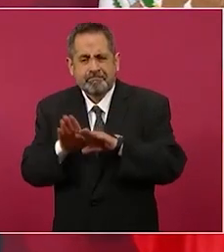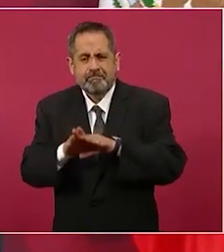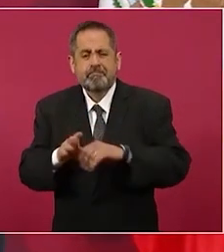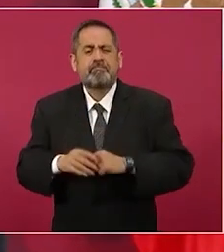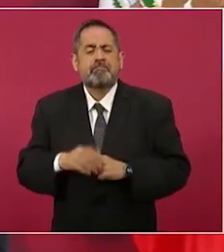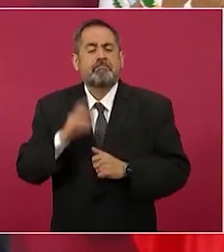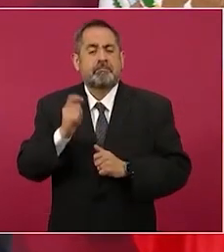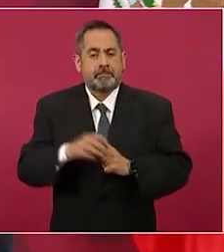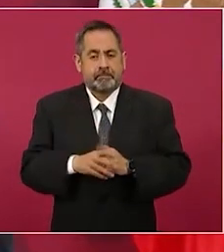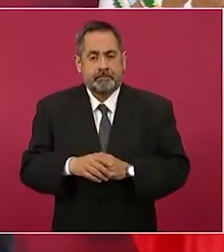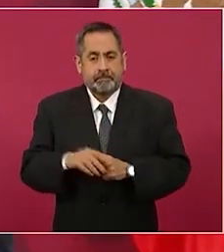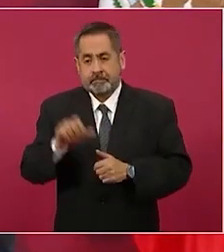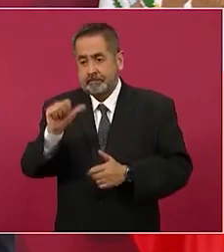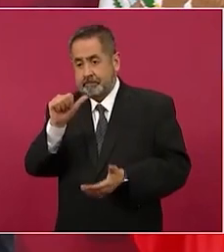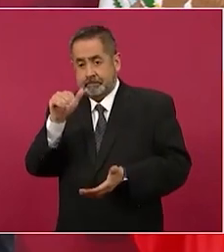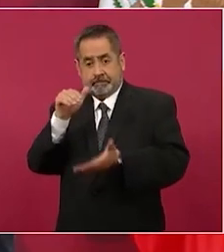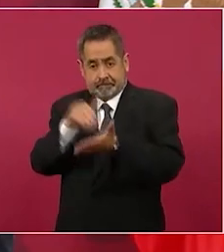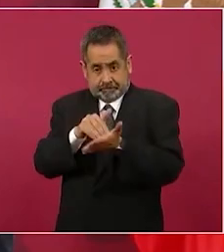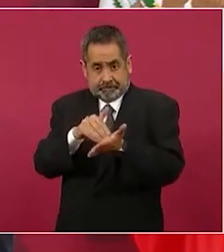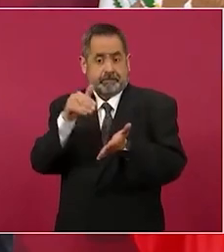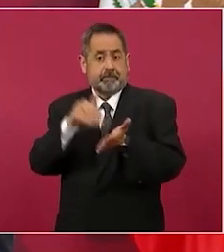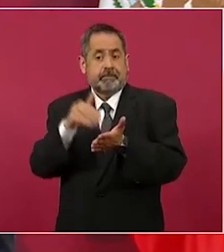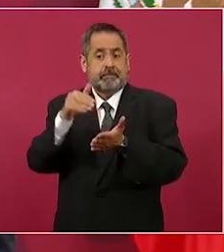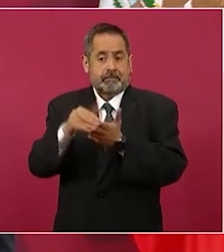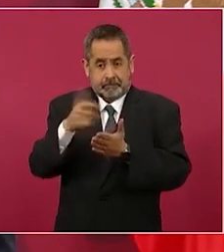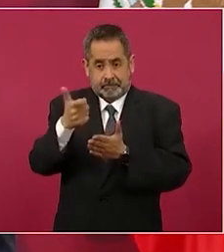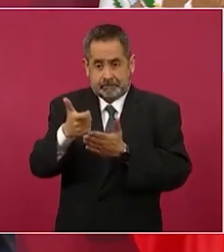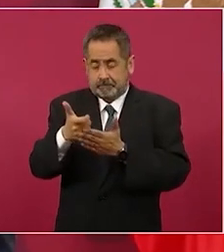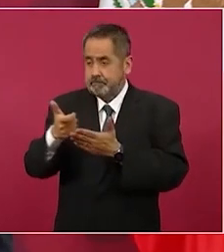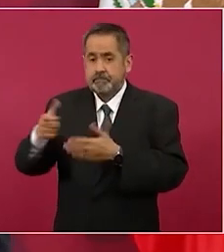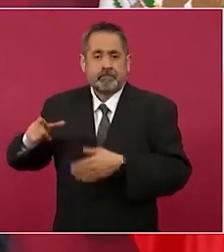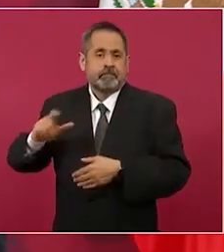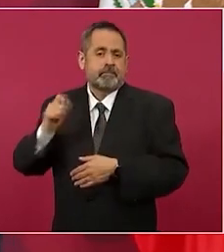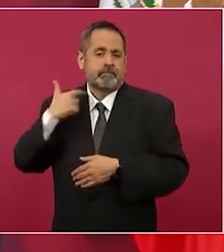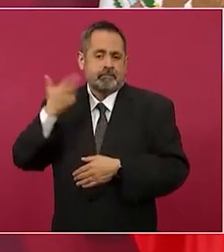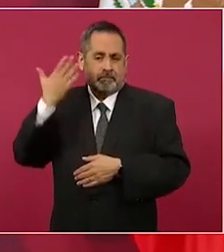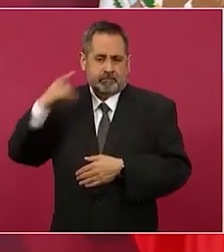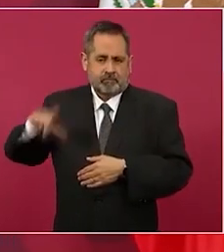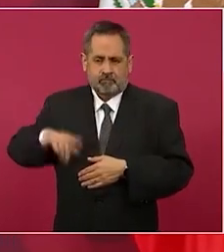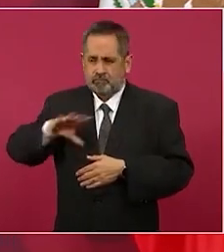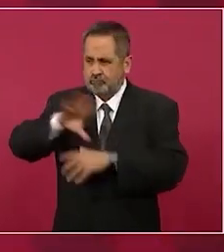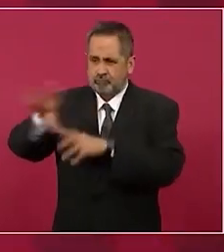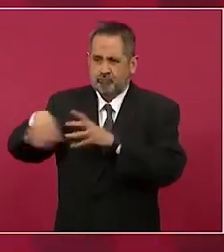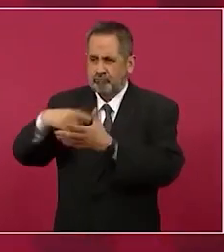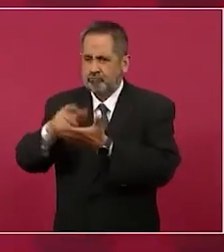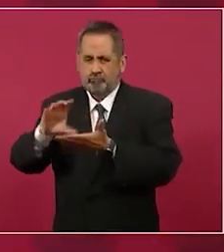Se gastaban 6,000 millones de pesos en el gobierno en total